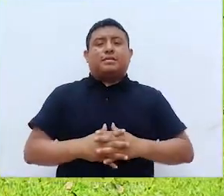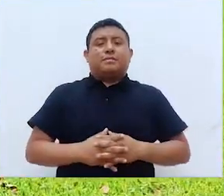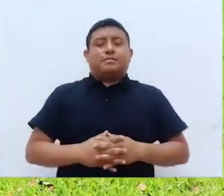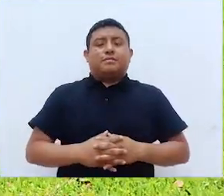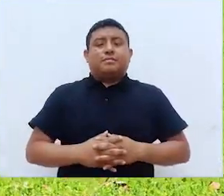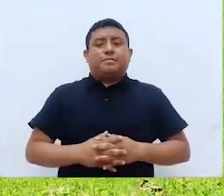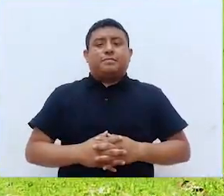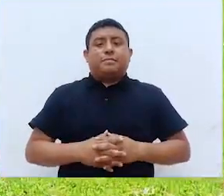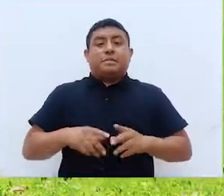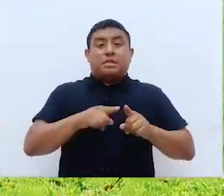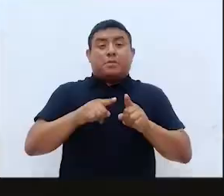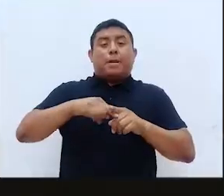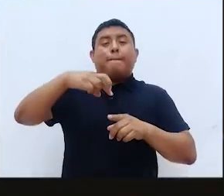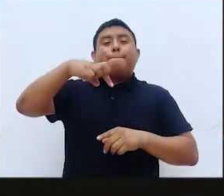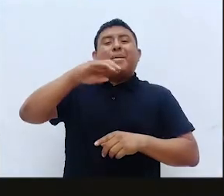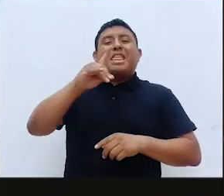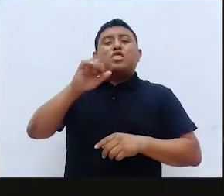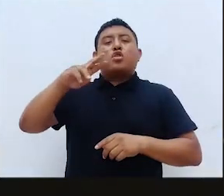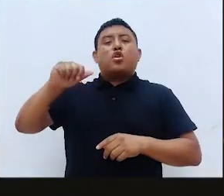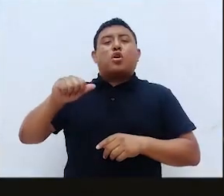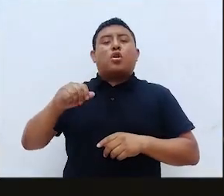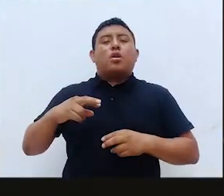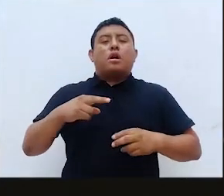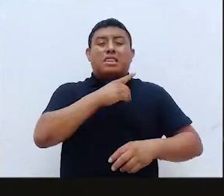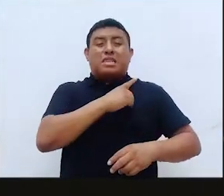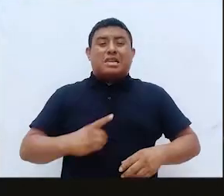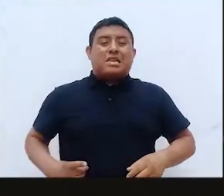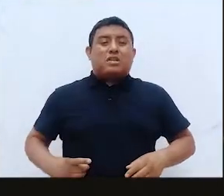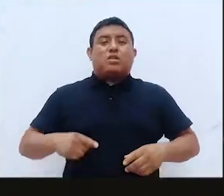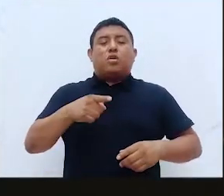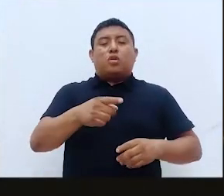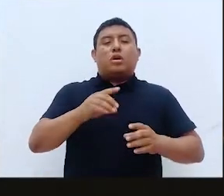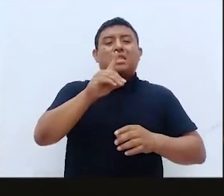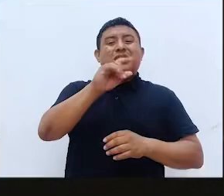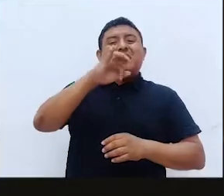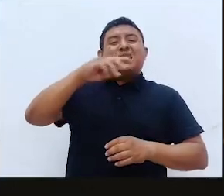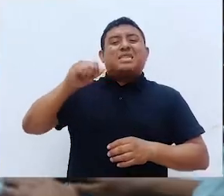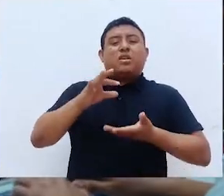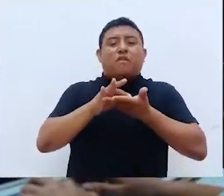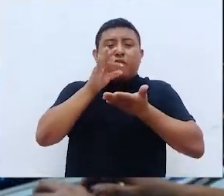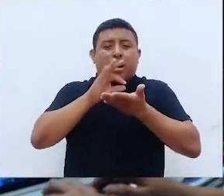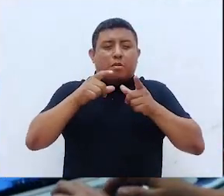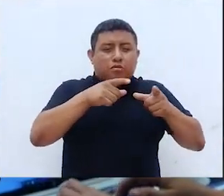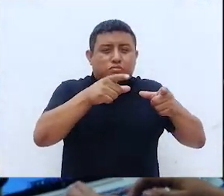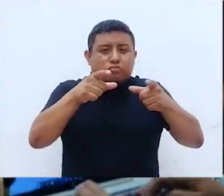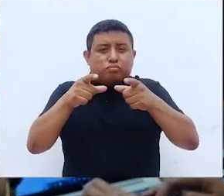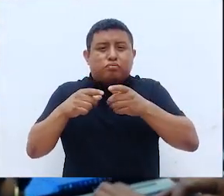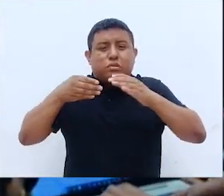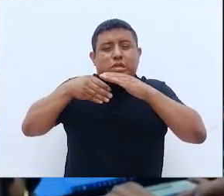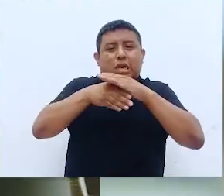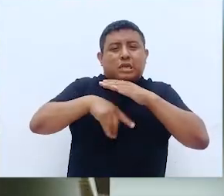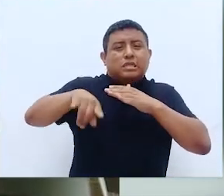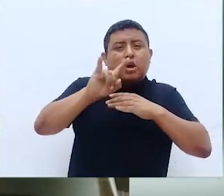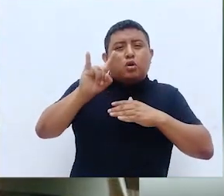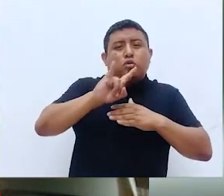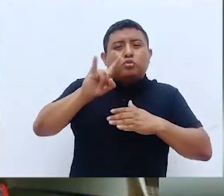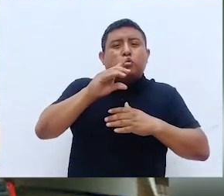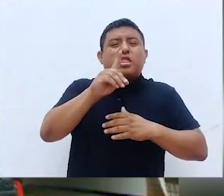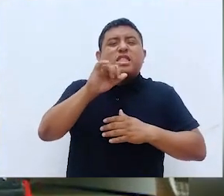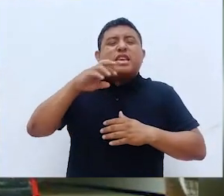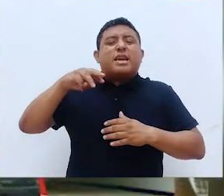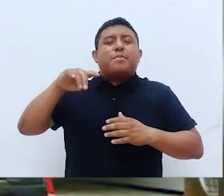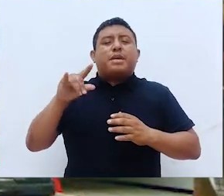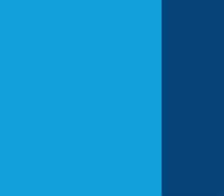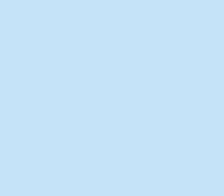Salud, OPS, y Pedro Yarasca, director ejecutivo de la Dirección de Farmacovigilancia, Acceso y Uso